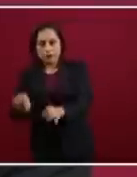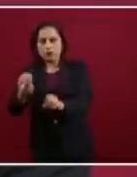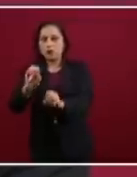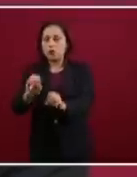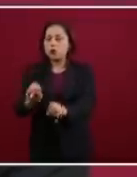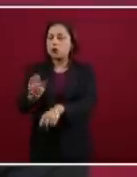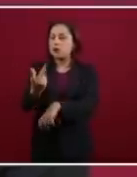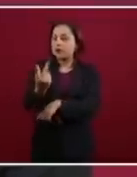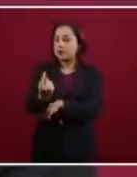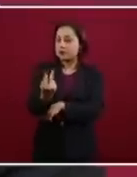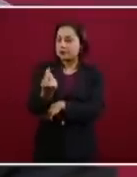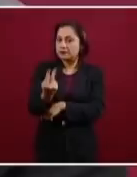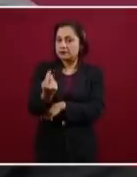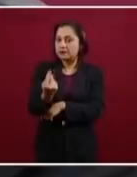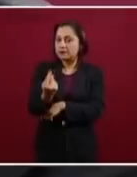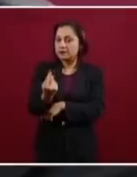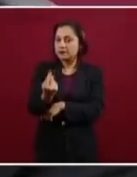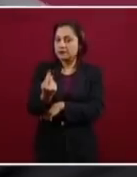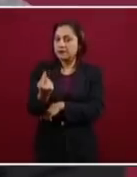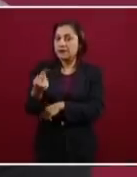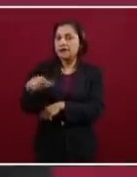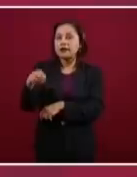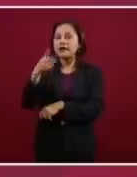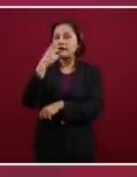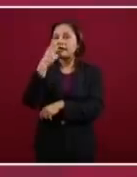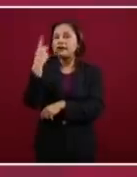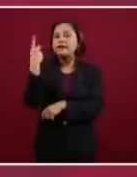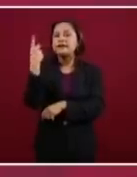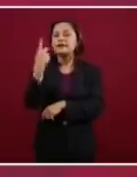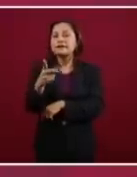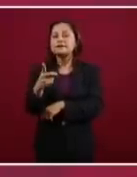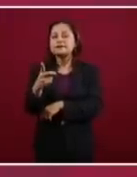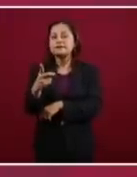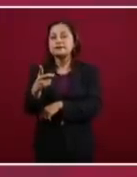desde que se le disfrazo